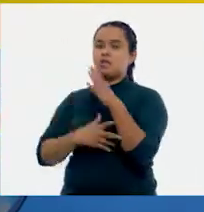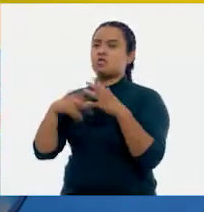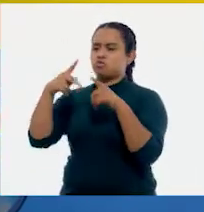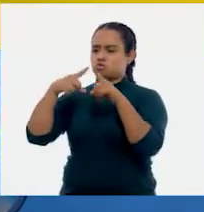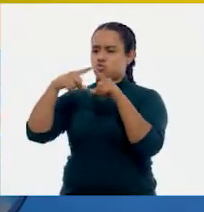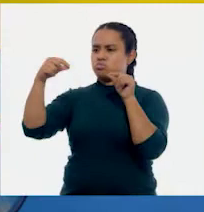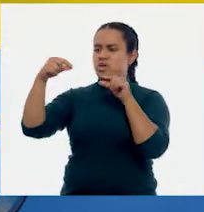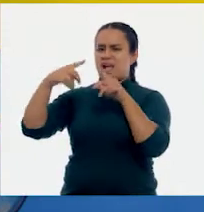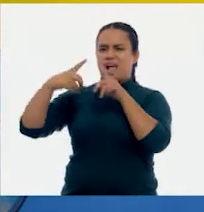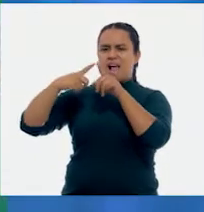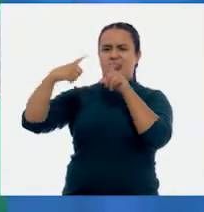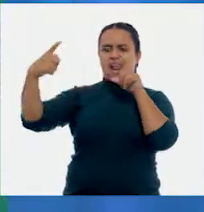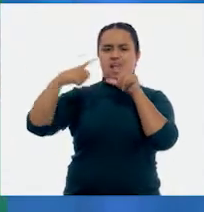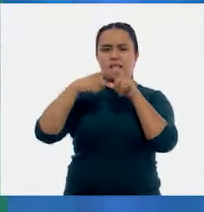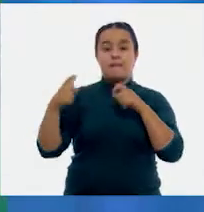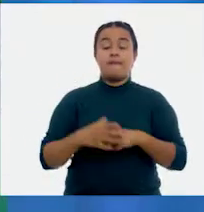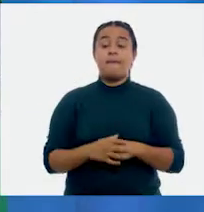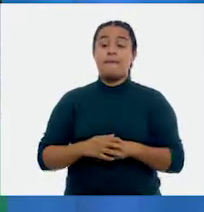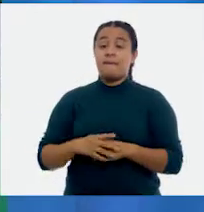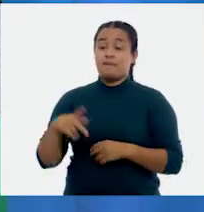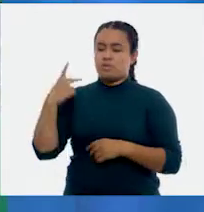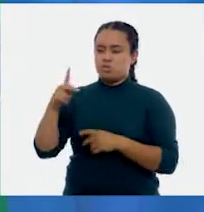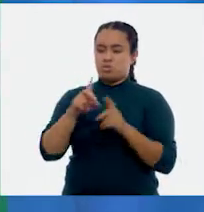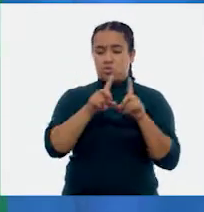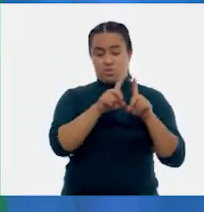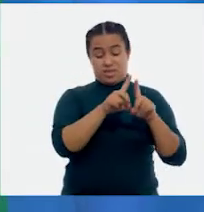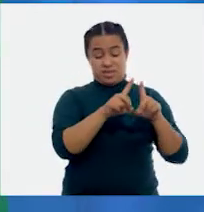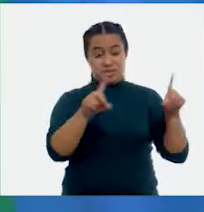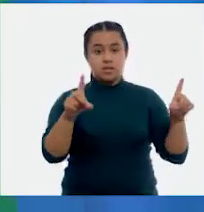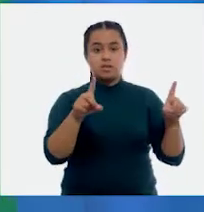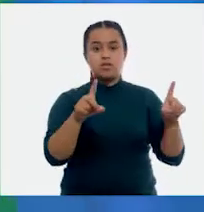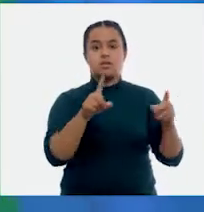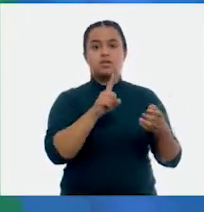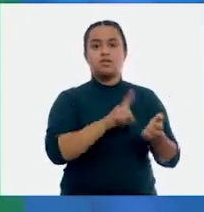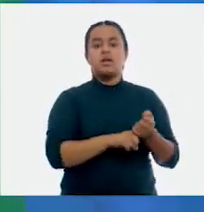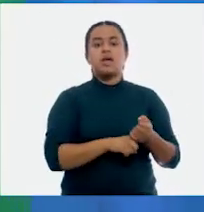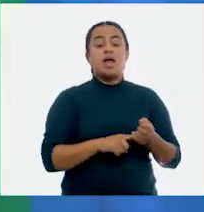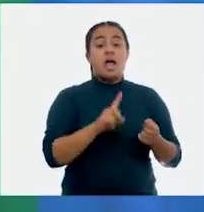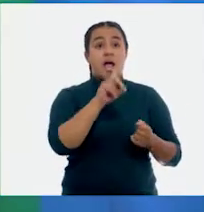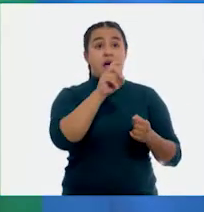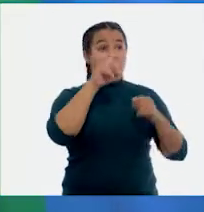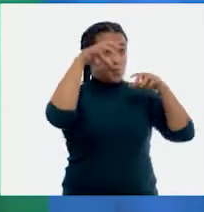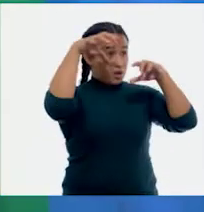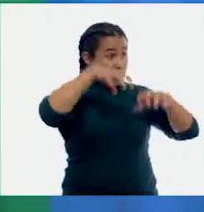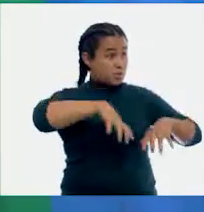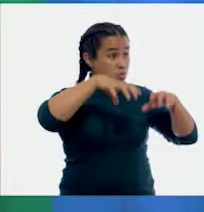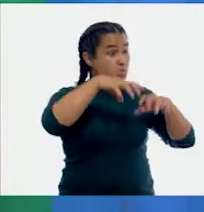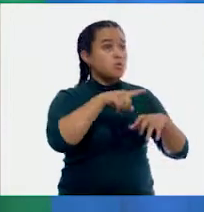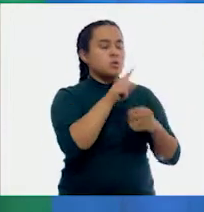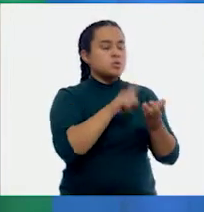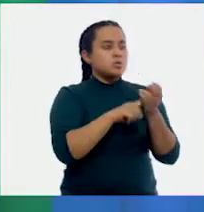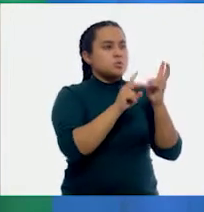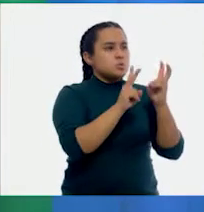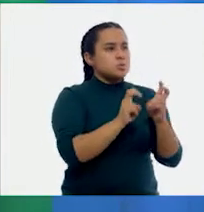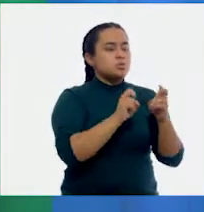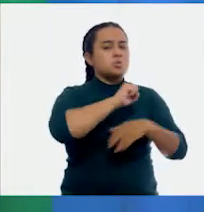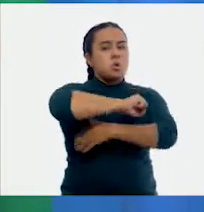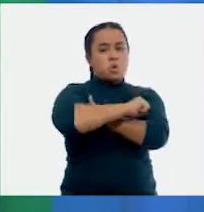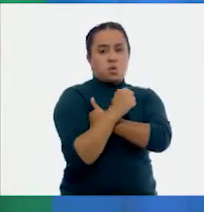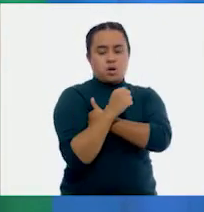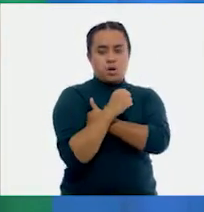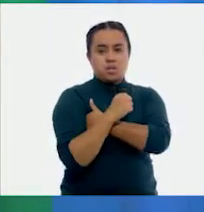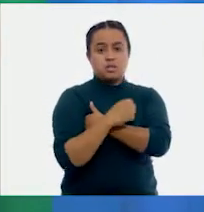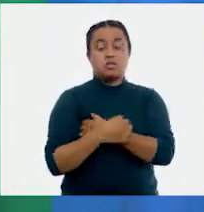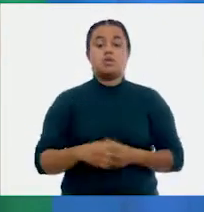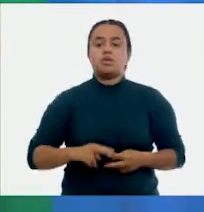grandes. Las plantas de zonas áridas o desérticas retienen la poca agua de lluvia o neblina que se presenta.